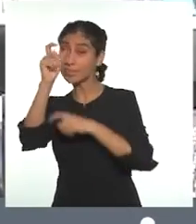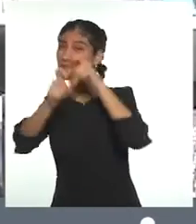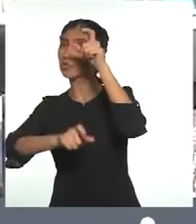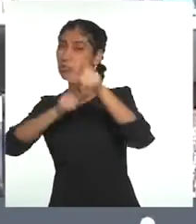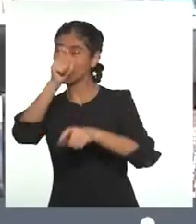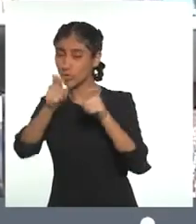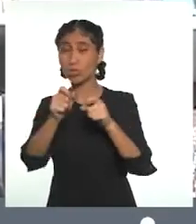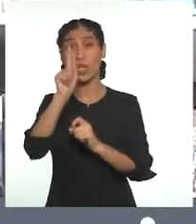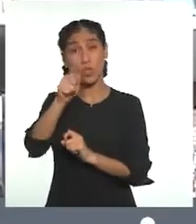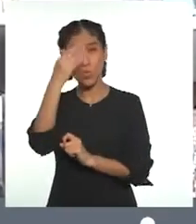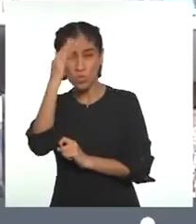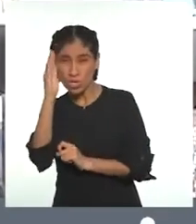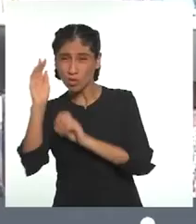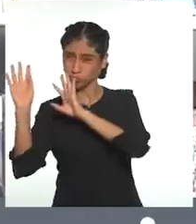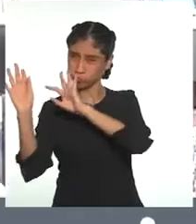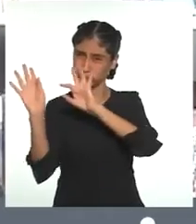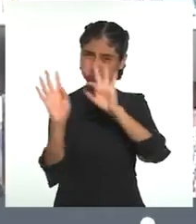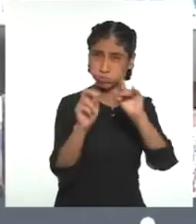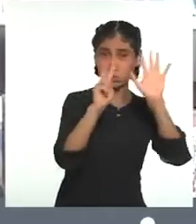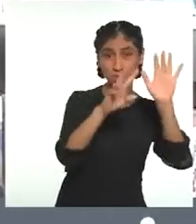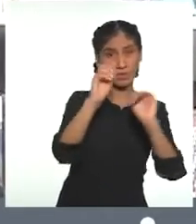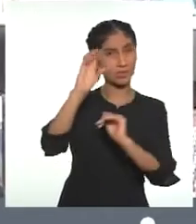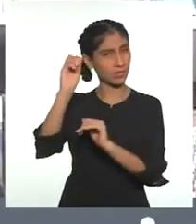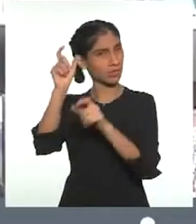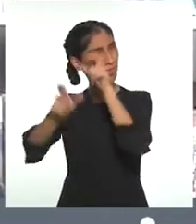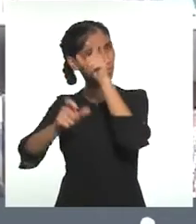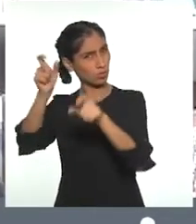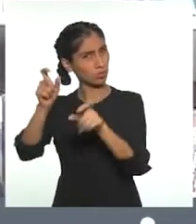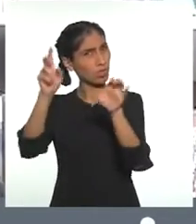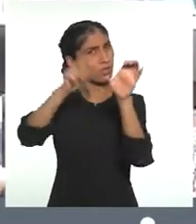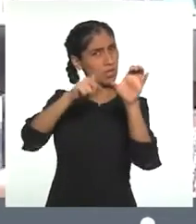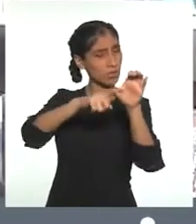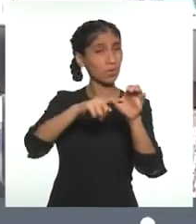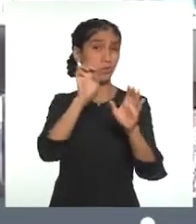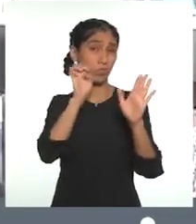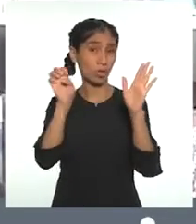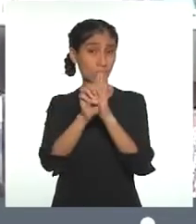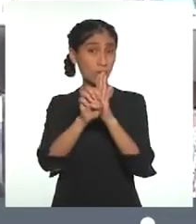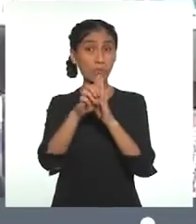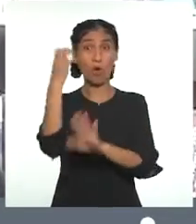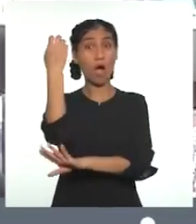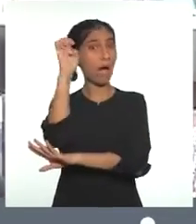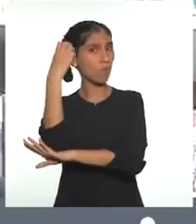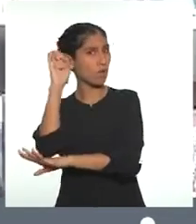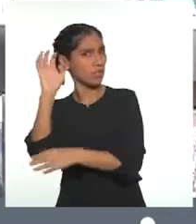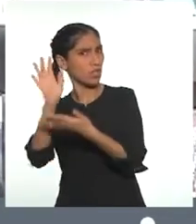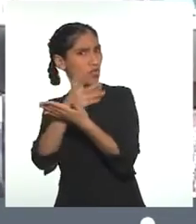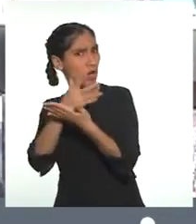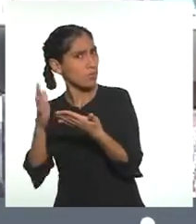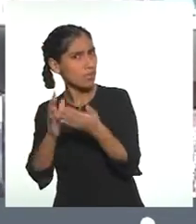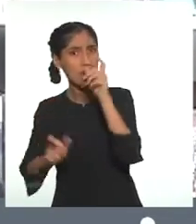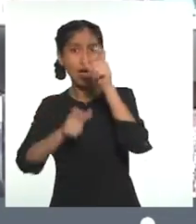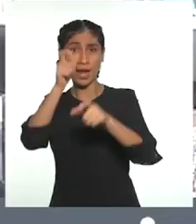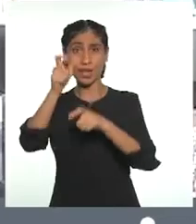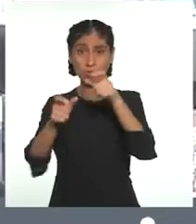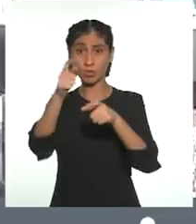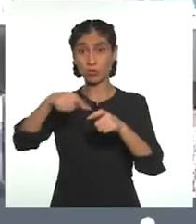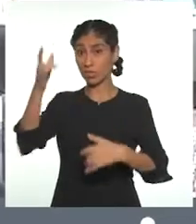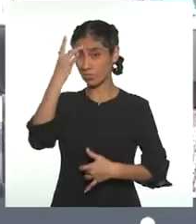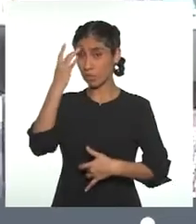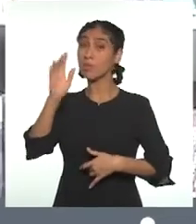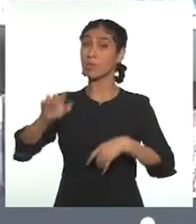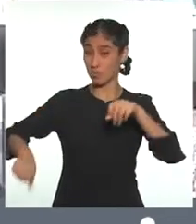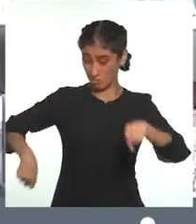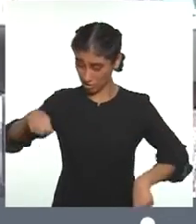muchas carencias, ¿no? Por ejemplo, por no contar con ambulancia, se traía a los pacientes en triciclos y se los atendía